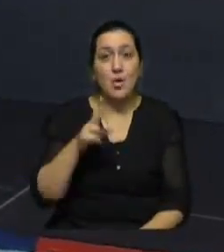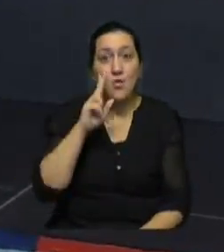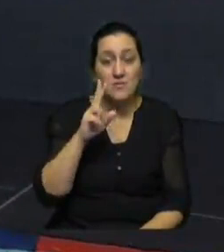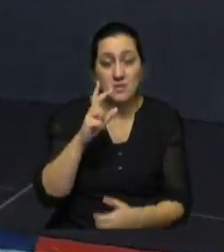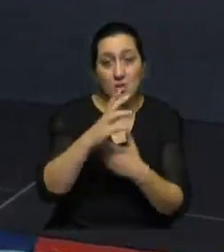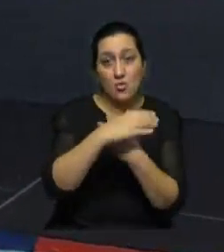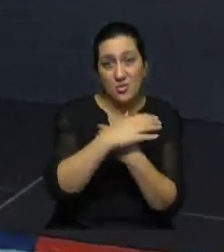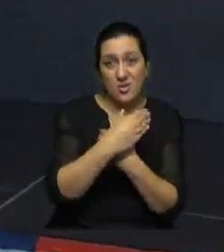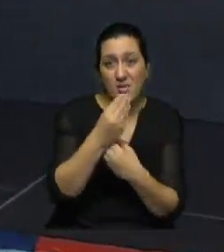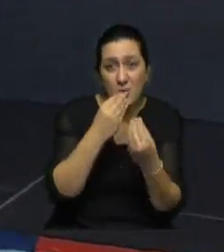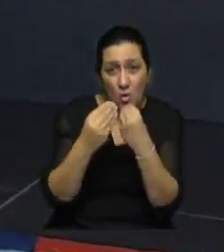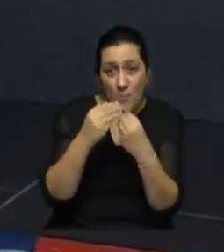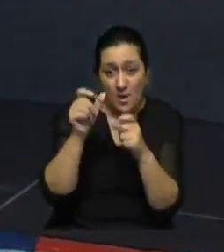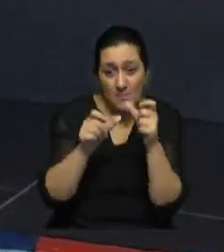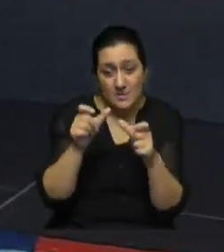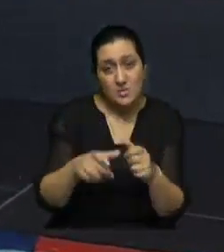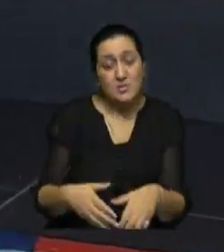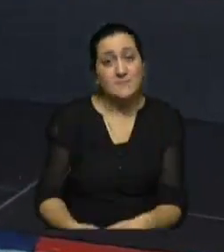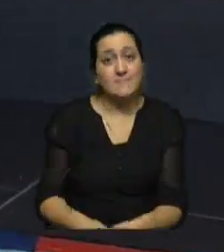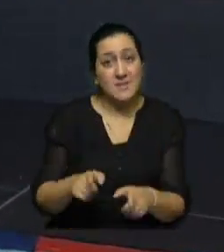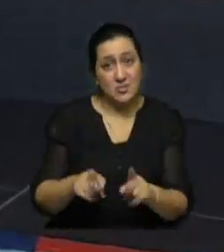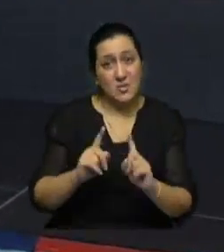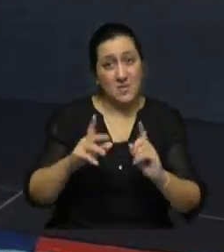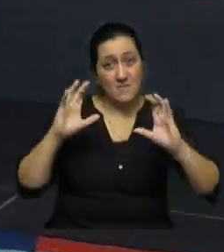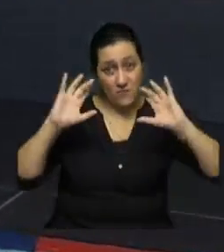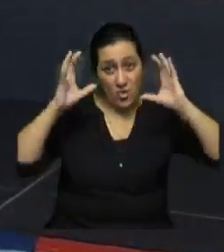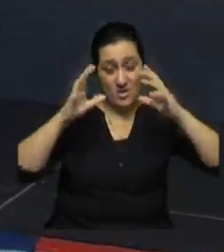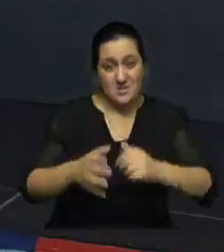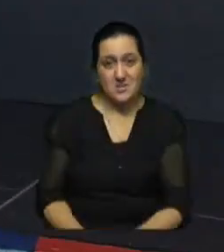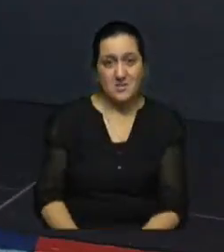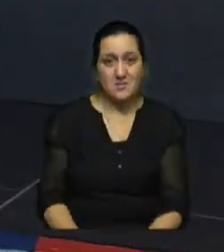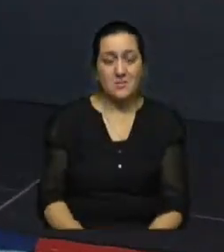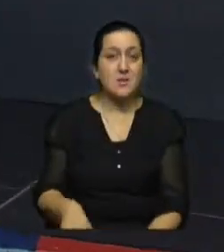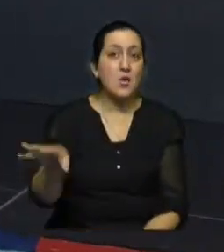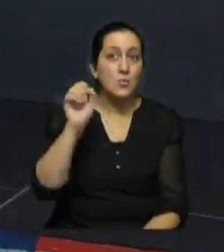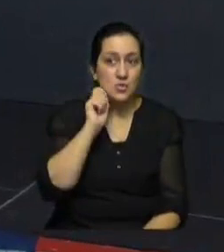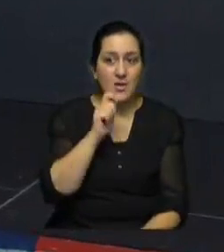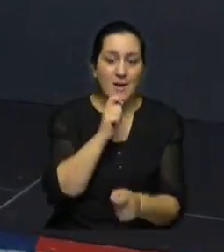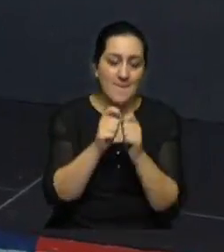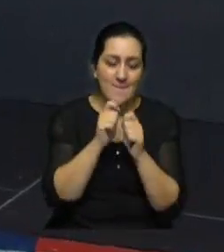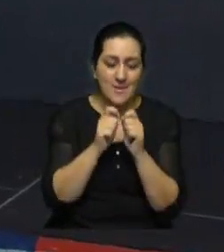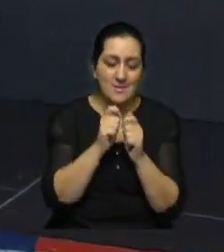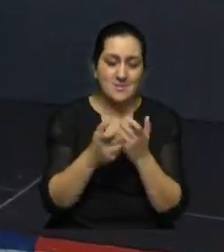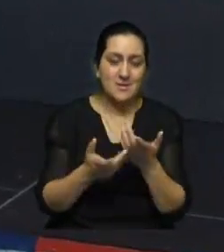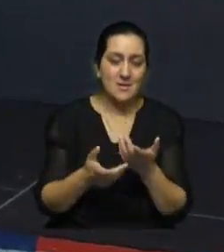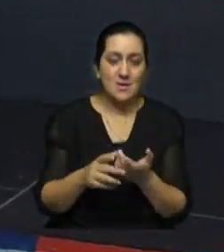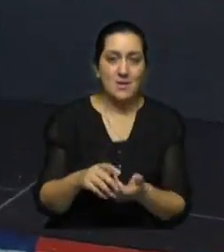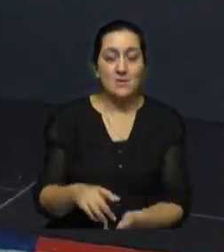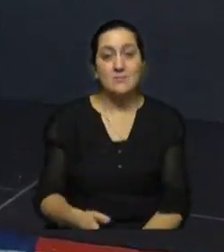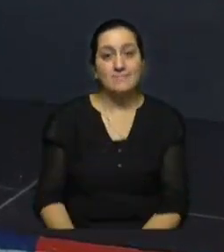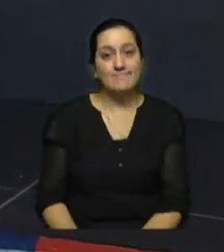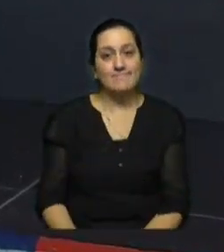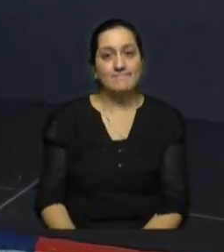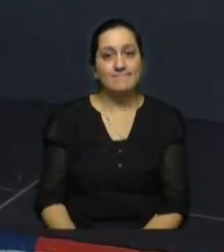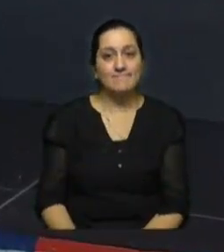cómo comen algunas personas y seguro esto es violencia. Y escuchar en medios de prensa usarlos para sus temas particulares, saludos.